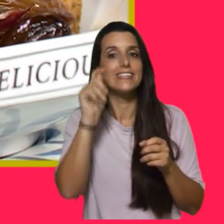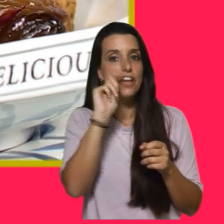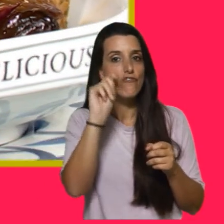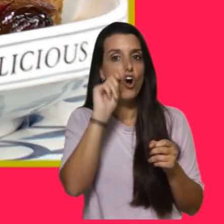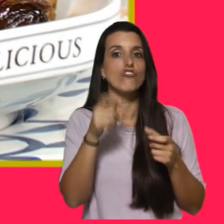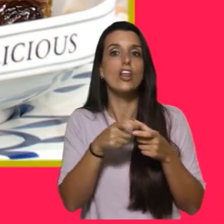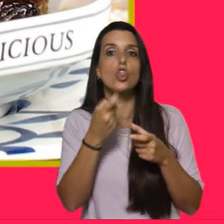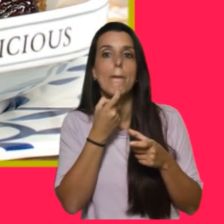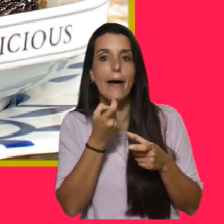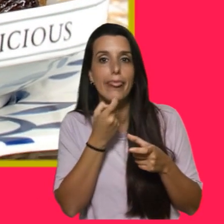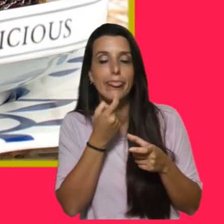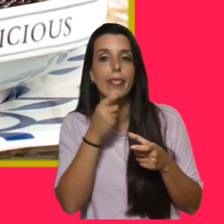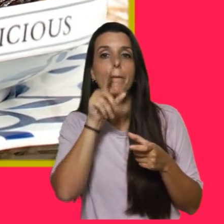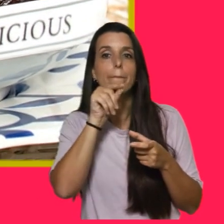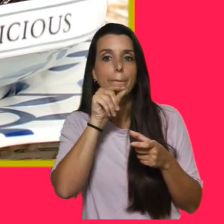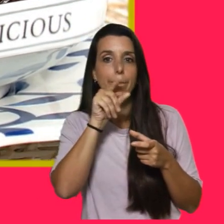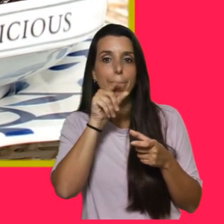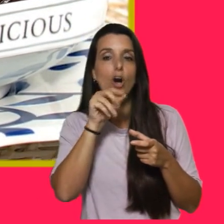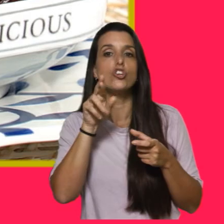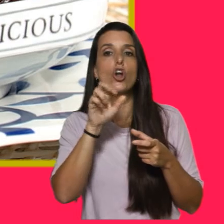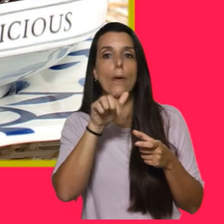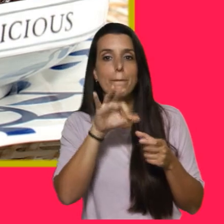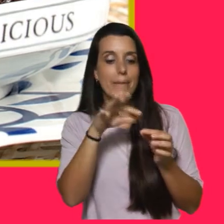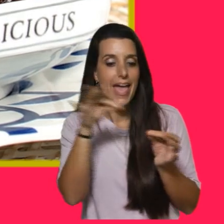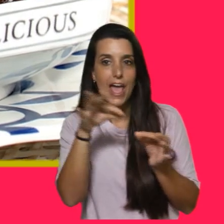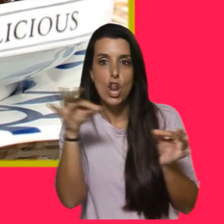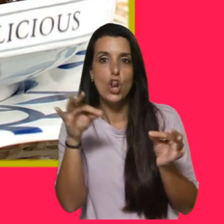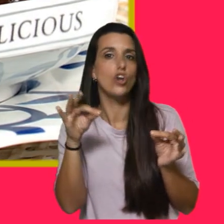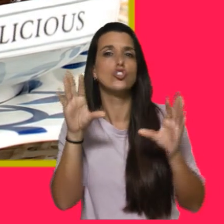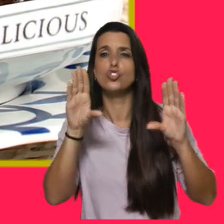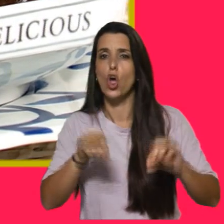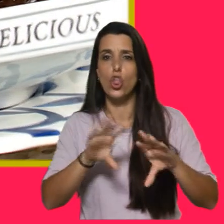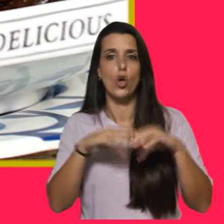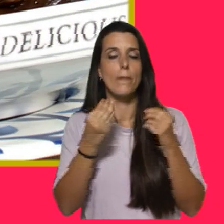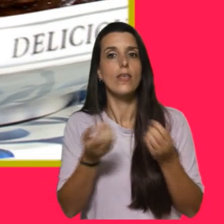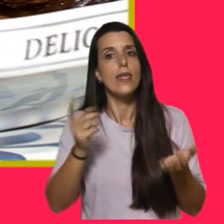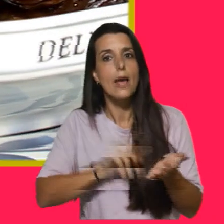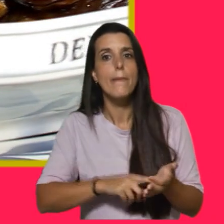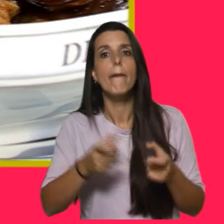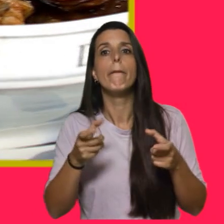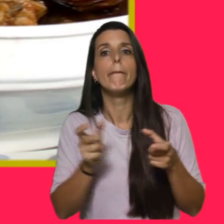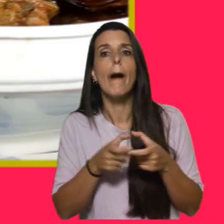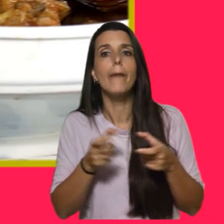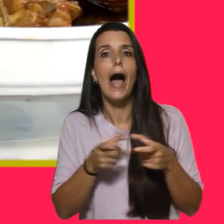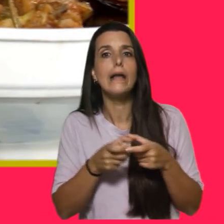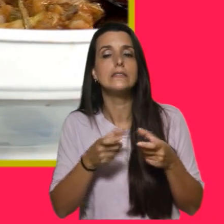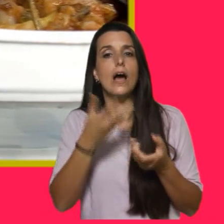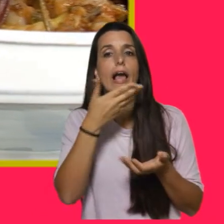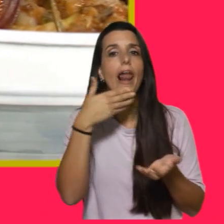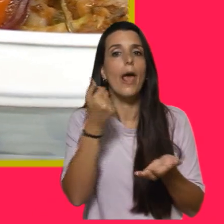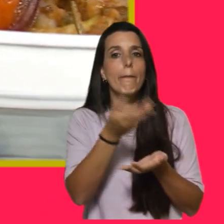tenemos tomate, tenemos pollo, tenemos romero, vino, de todo. Pero además hay unas papas que tienen una crema.